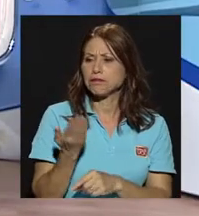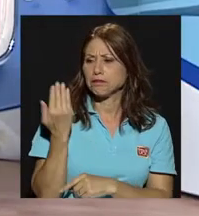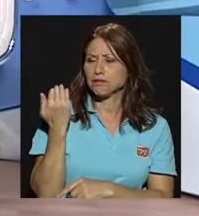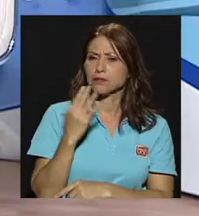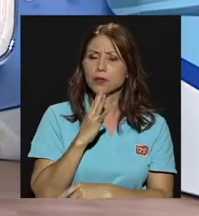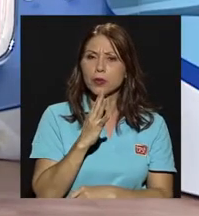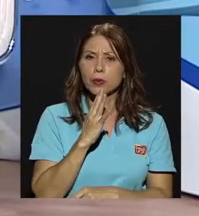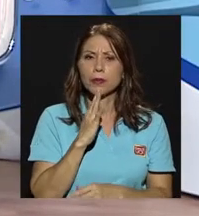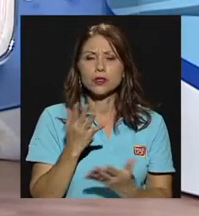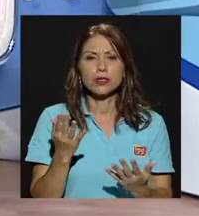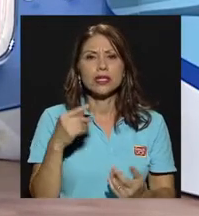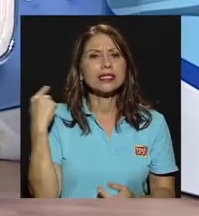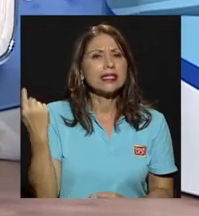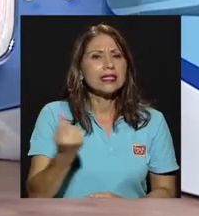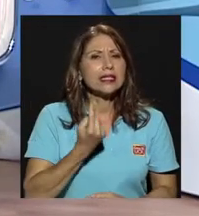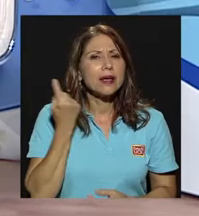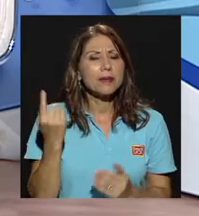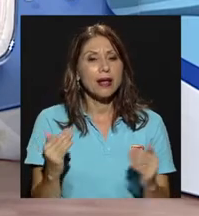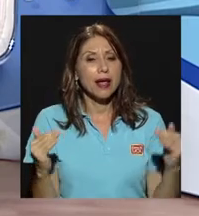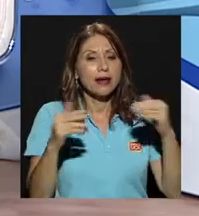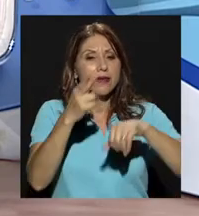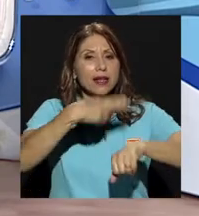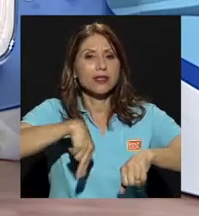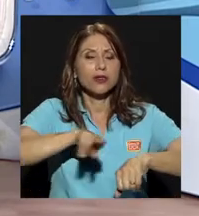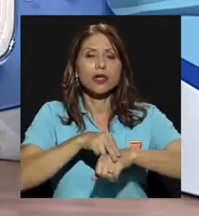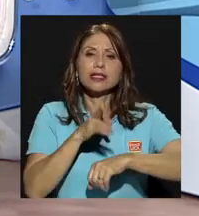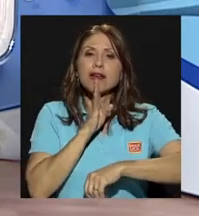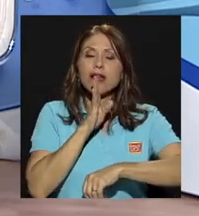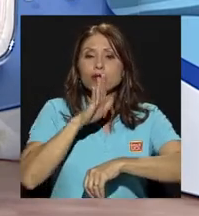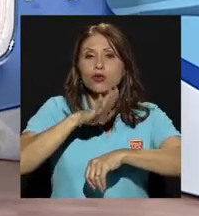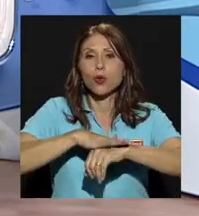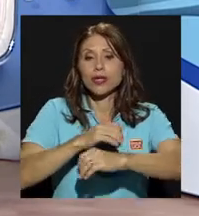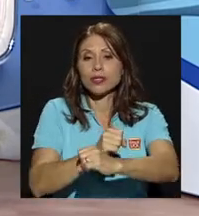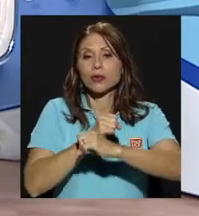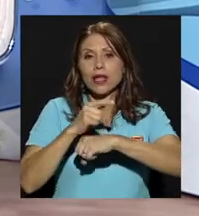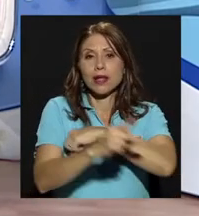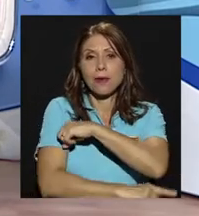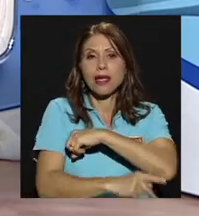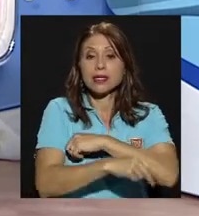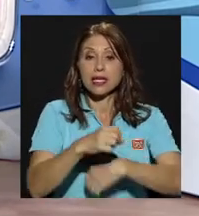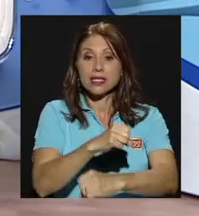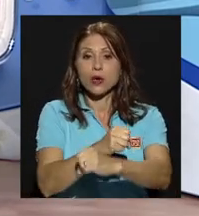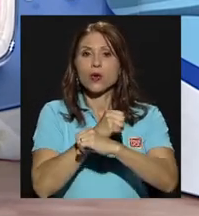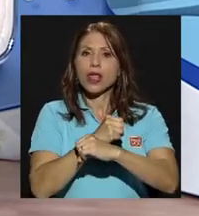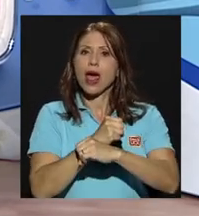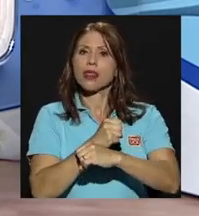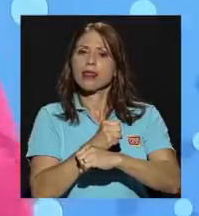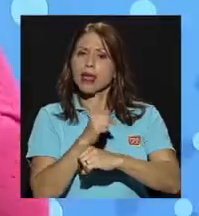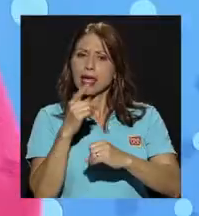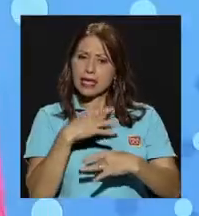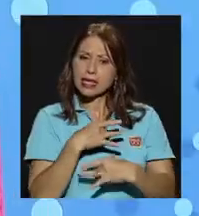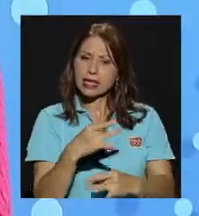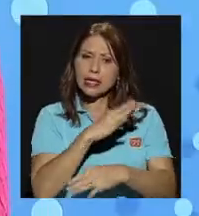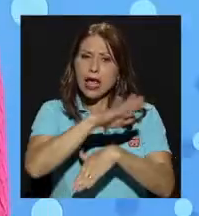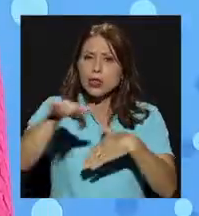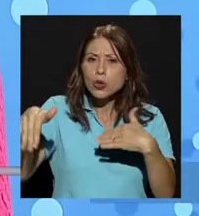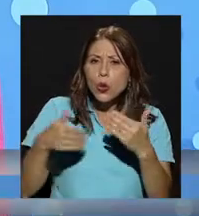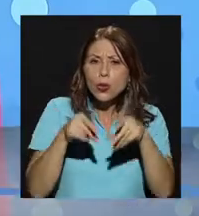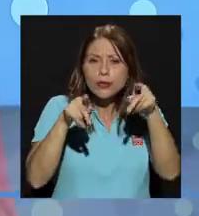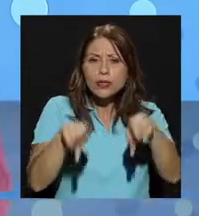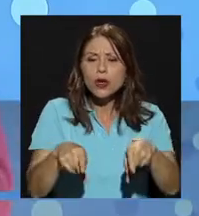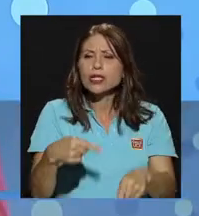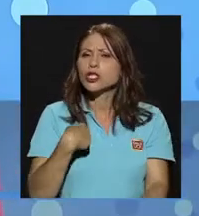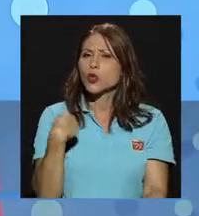de cámaras, siempre se ha dicho a nivel nacional en cuanto a la seguridad en el país que la seguridad es una cosa de todos. Yo me pregunto